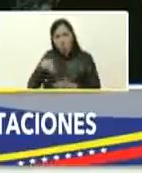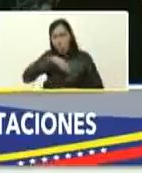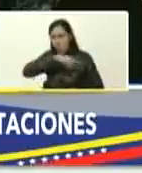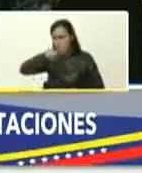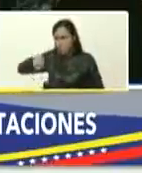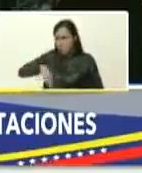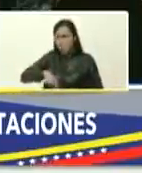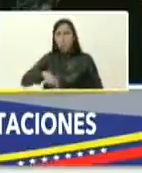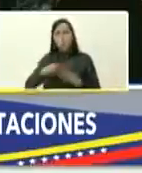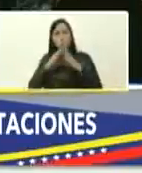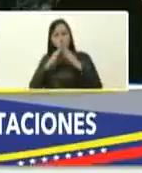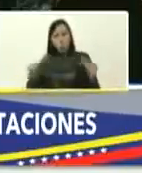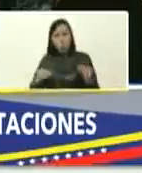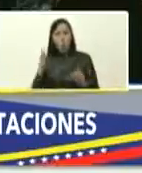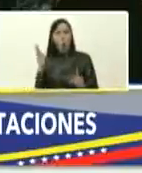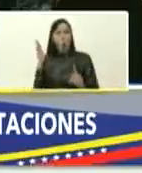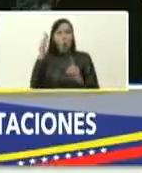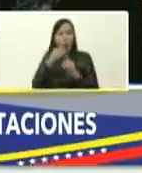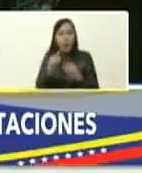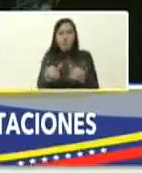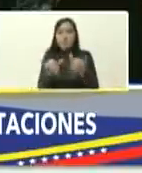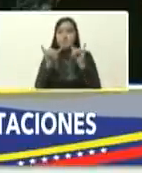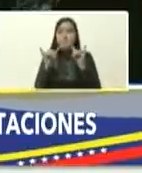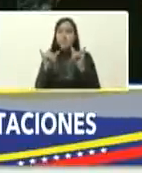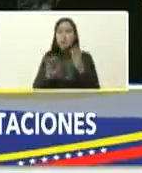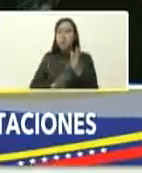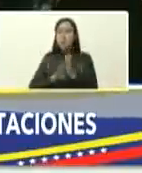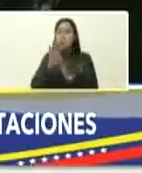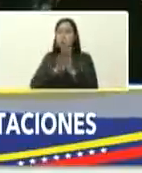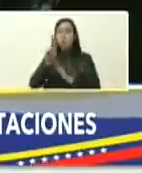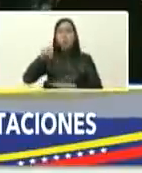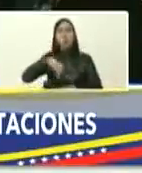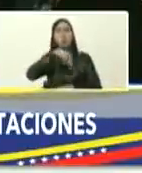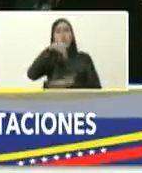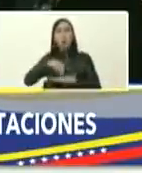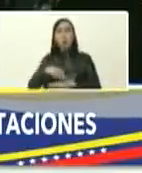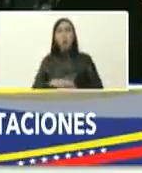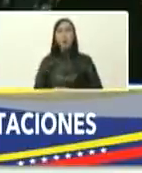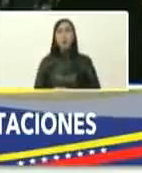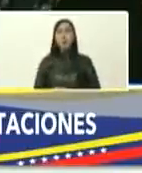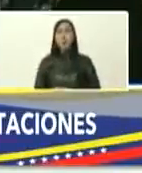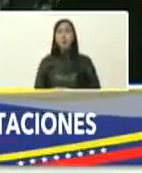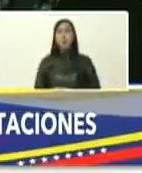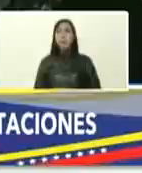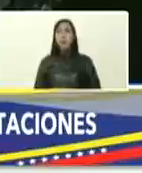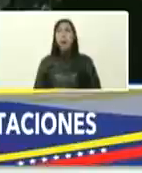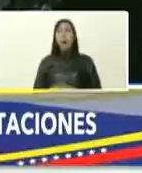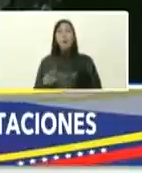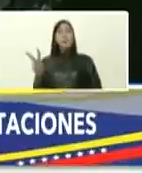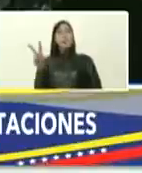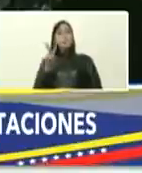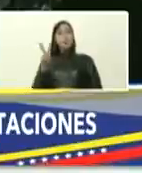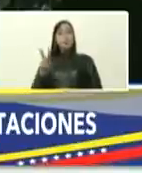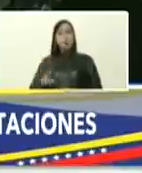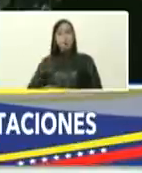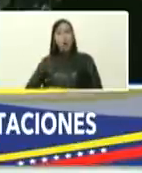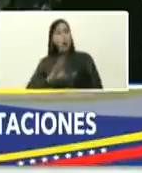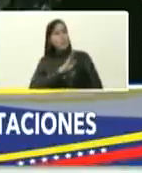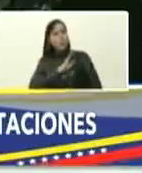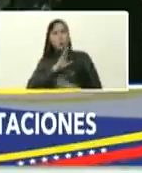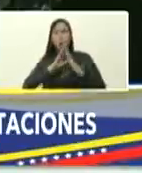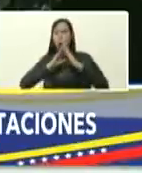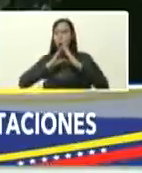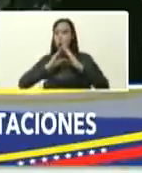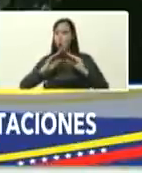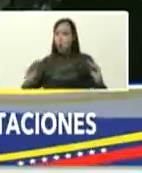nos unamos en función de un gran objetivo, el desarrollo de nuestro país. Nuestro país nos pertenece a